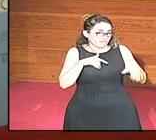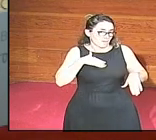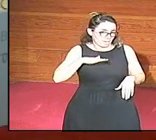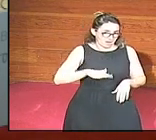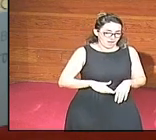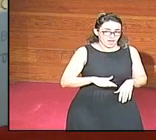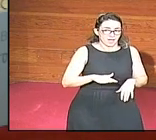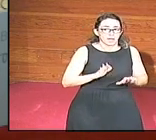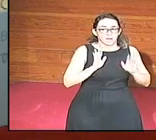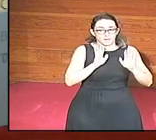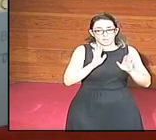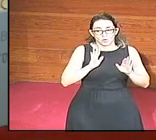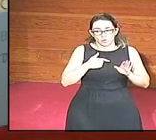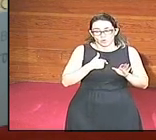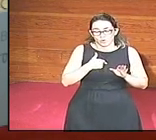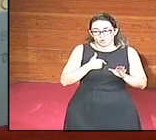me incorporé